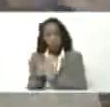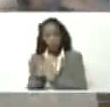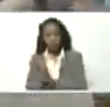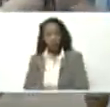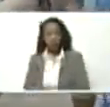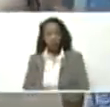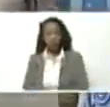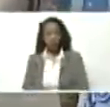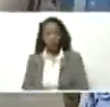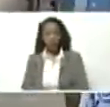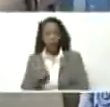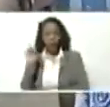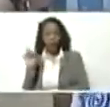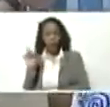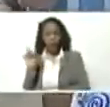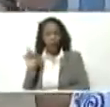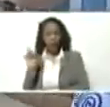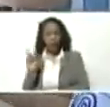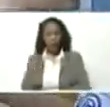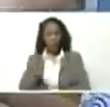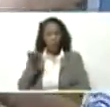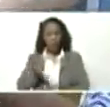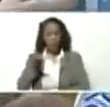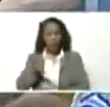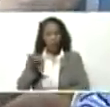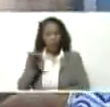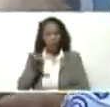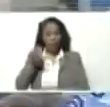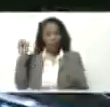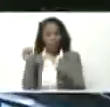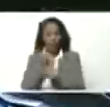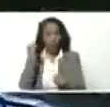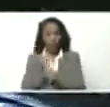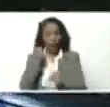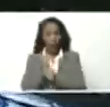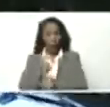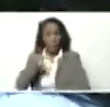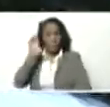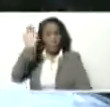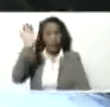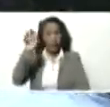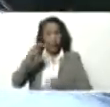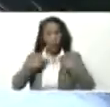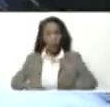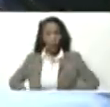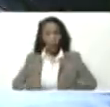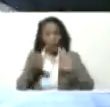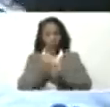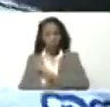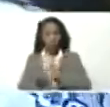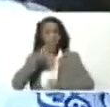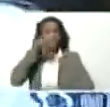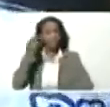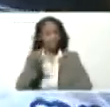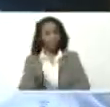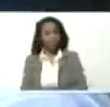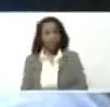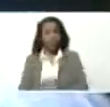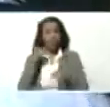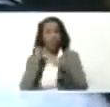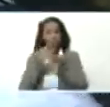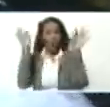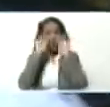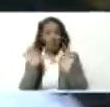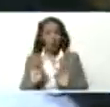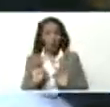Igual, un personaje, el huehuense, que es una obra, patrimonio de la humanidad, ¿verdad? Igual, un